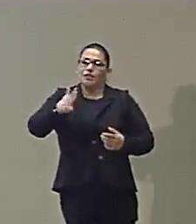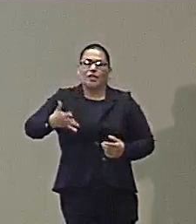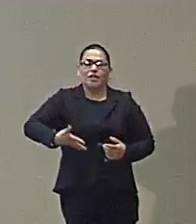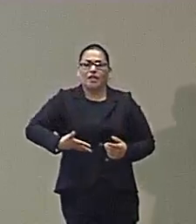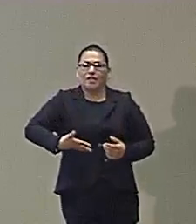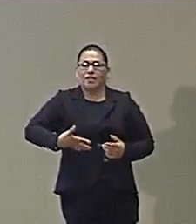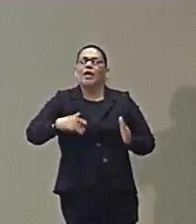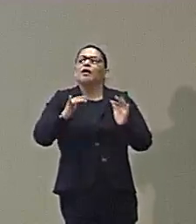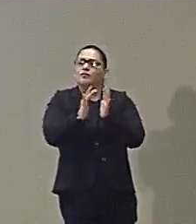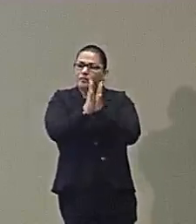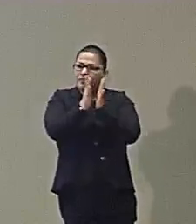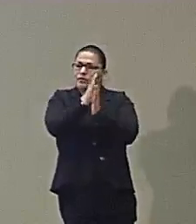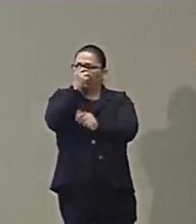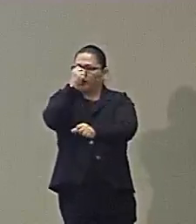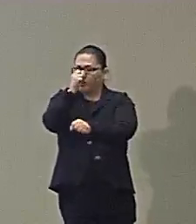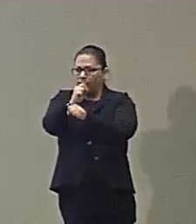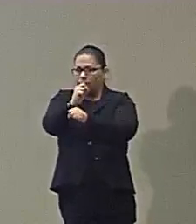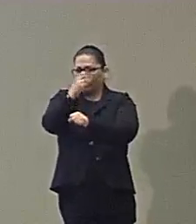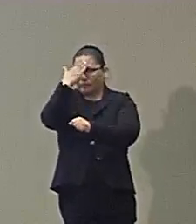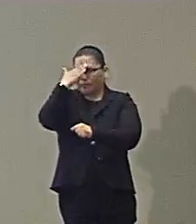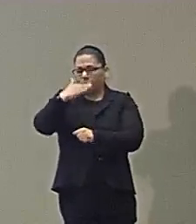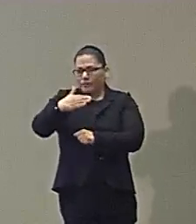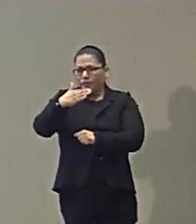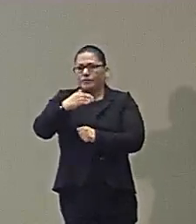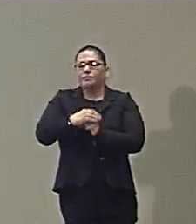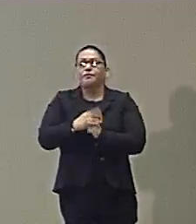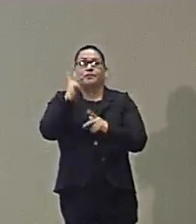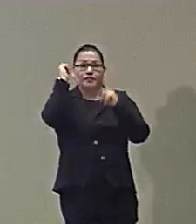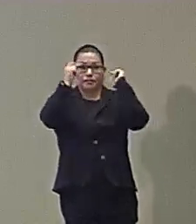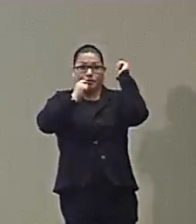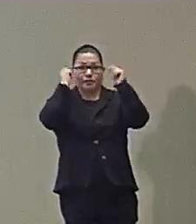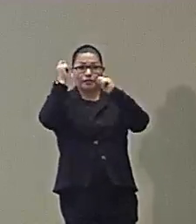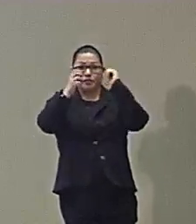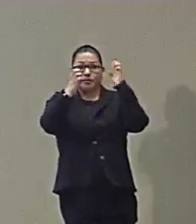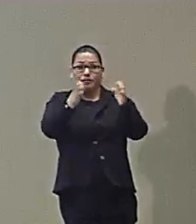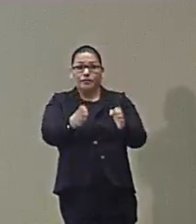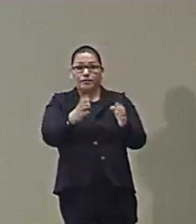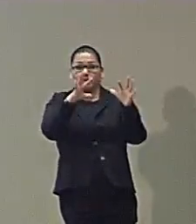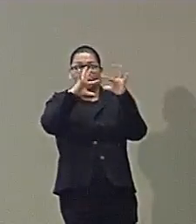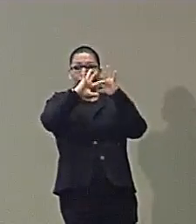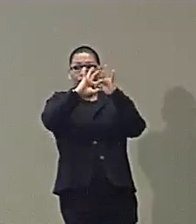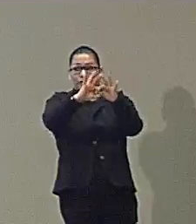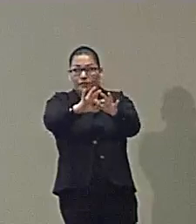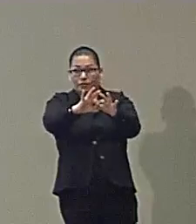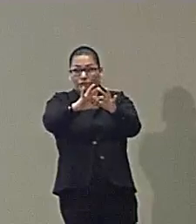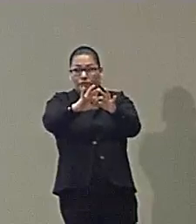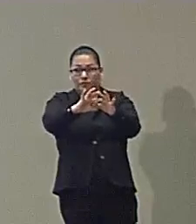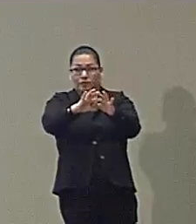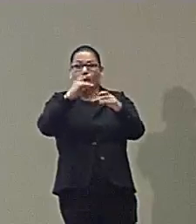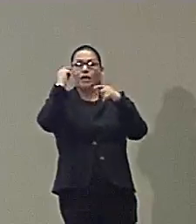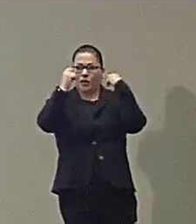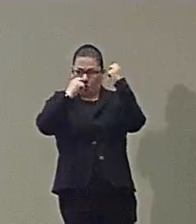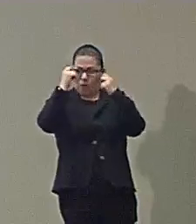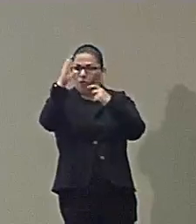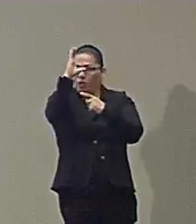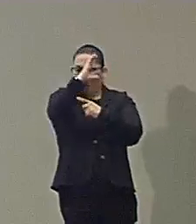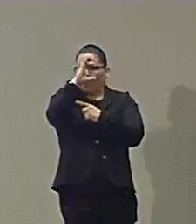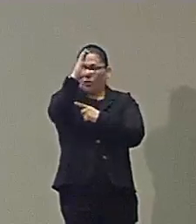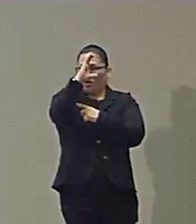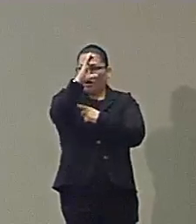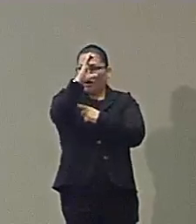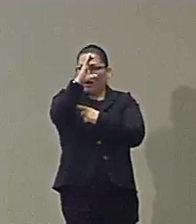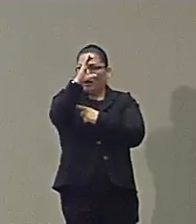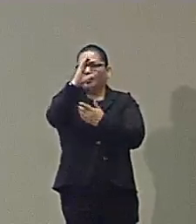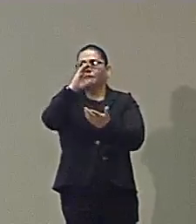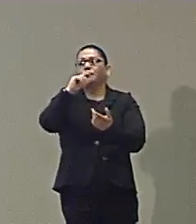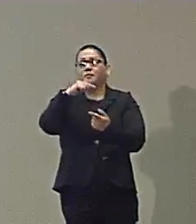celebro señor secretario de turismo esta alianza entre turismo y cultura le